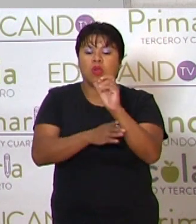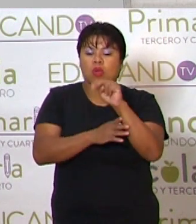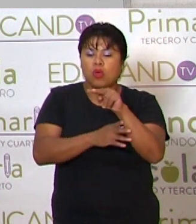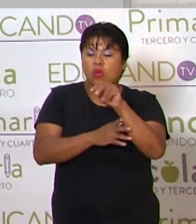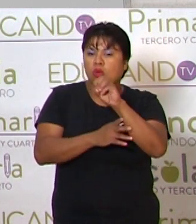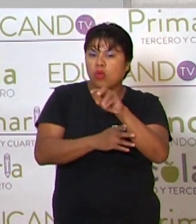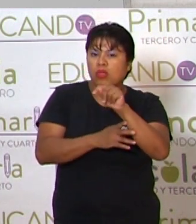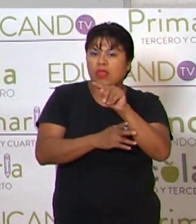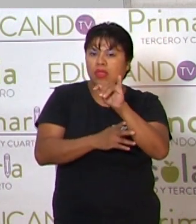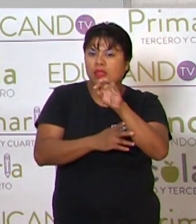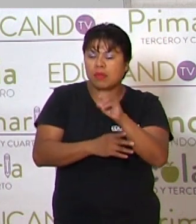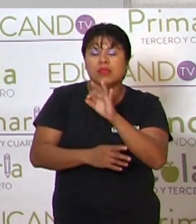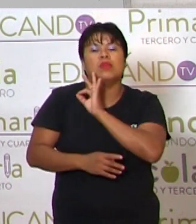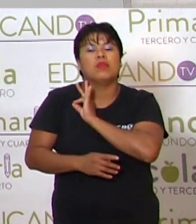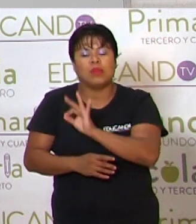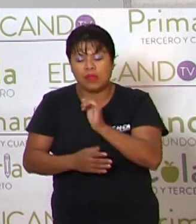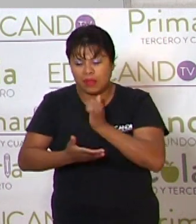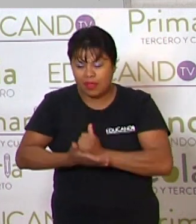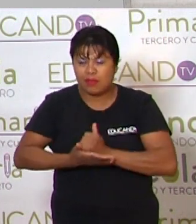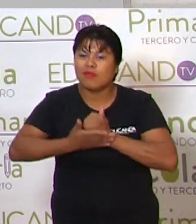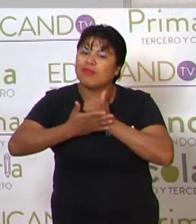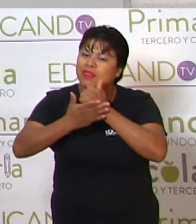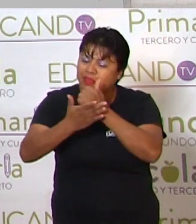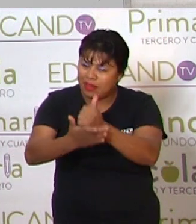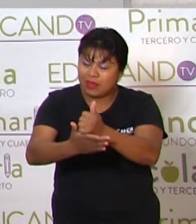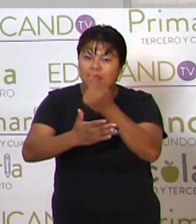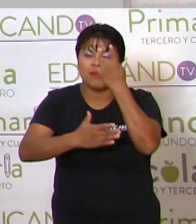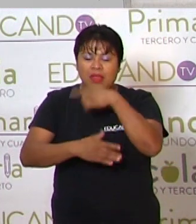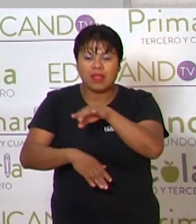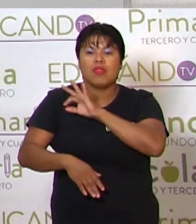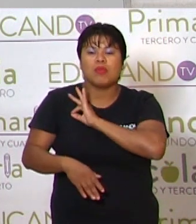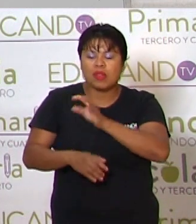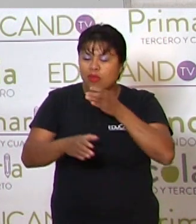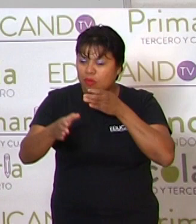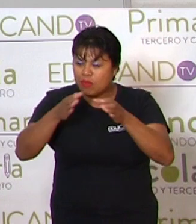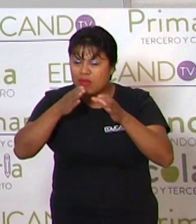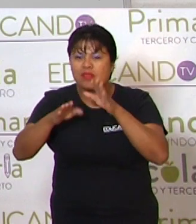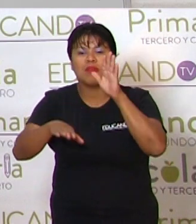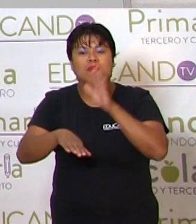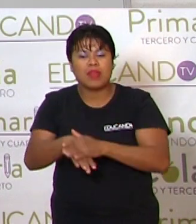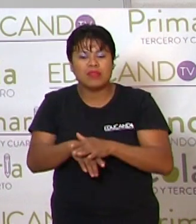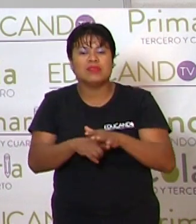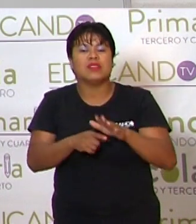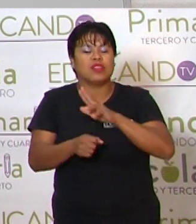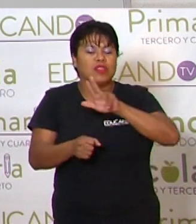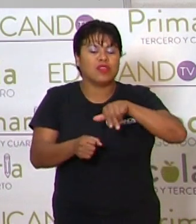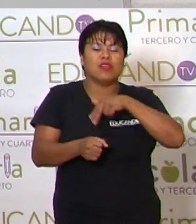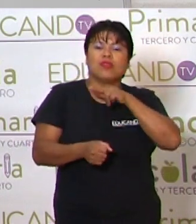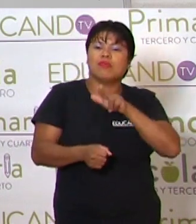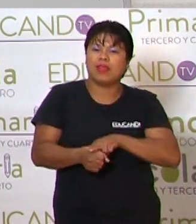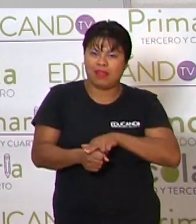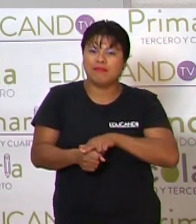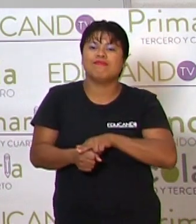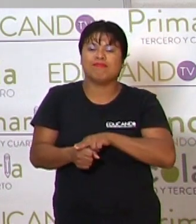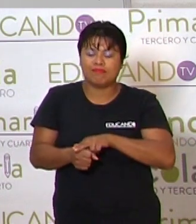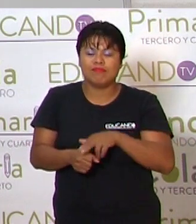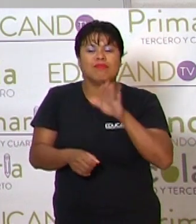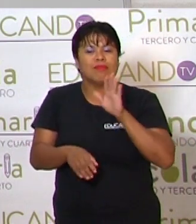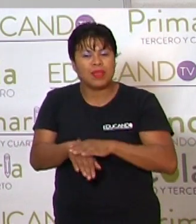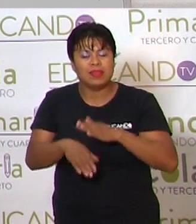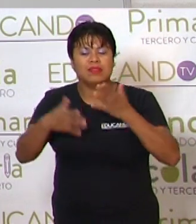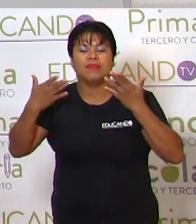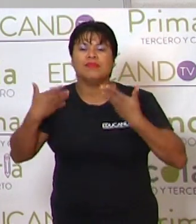connotativas, van a poder ayudarte a tener una comunicación más común, bien, de una forma más